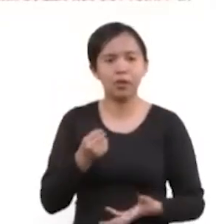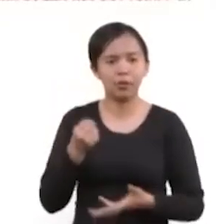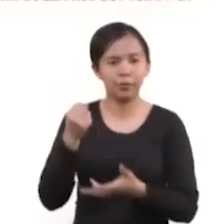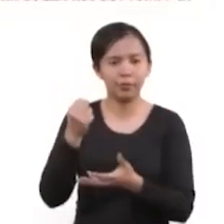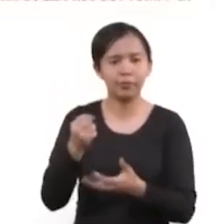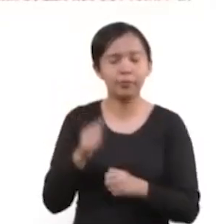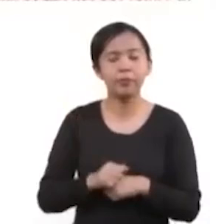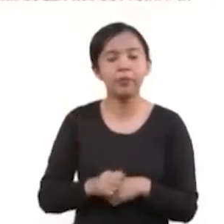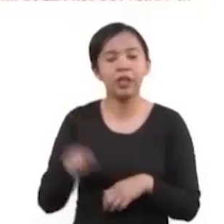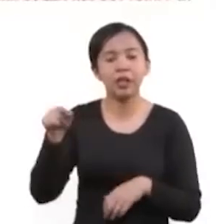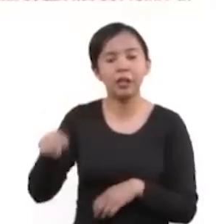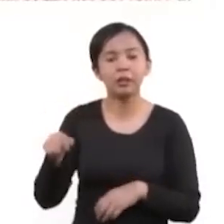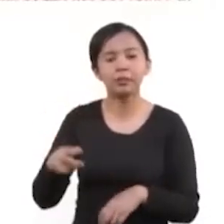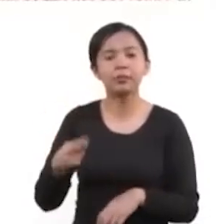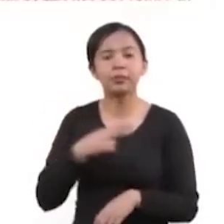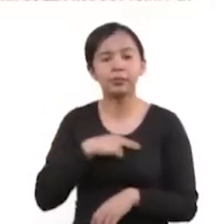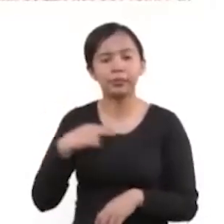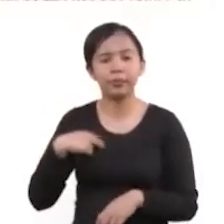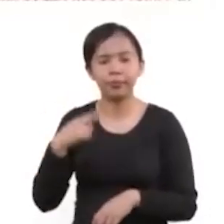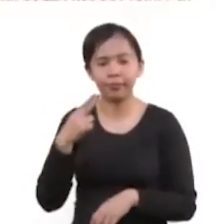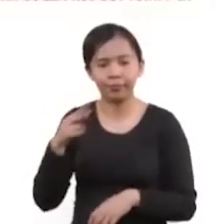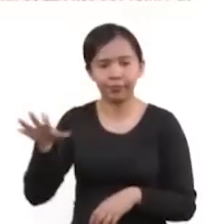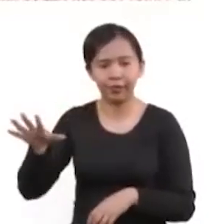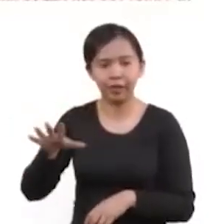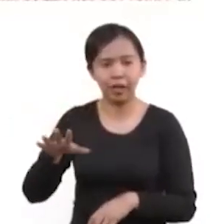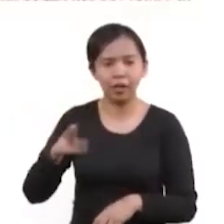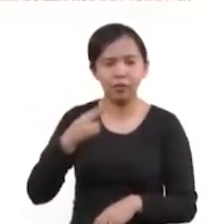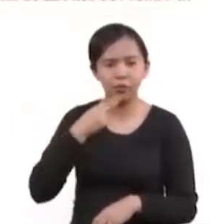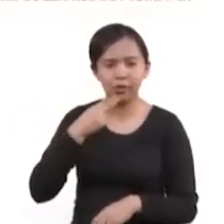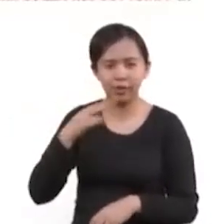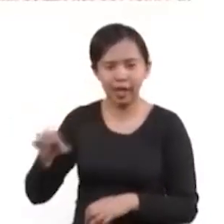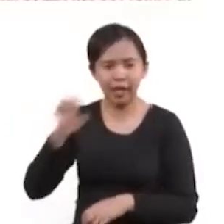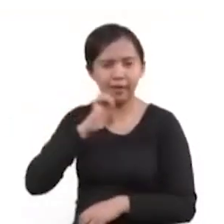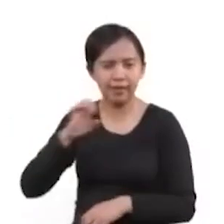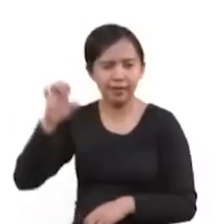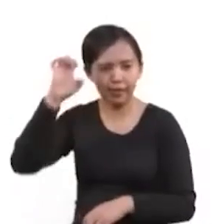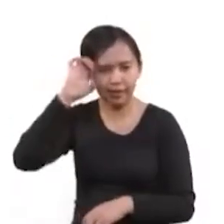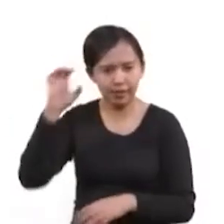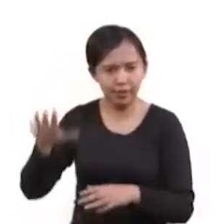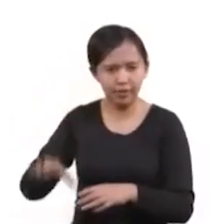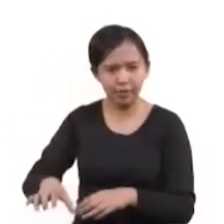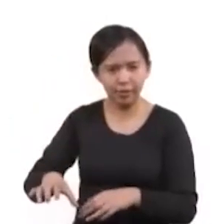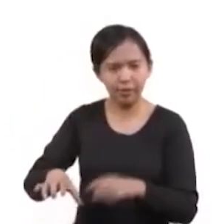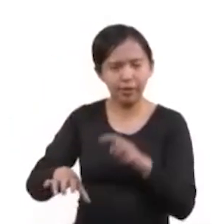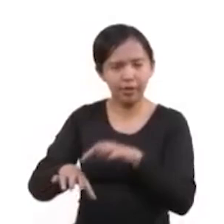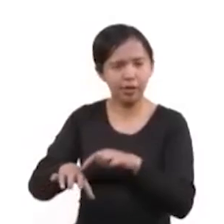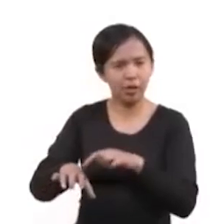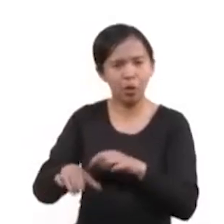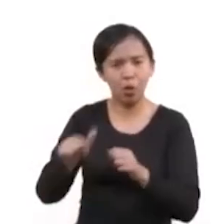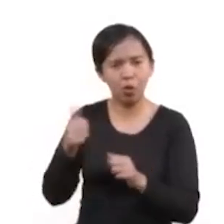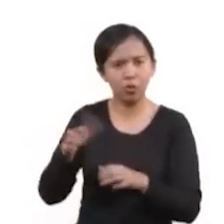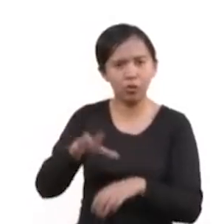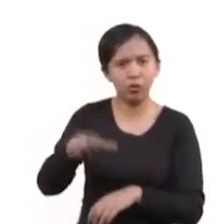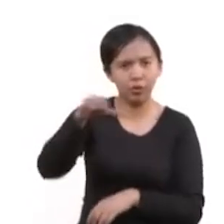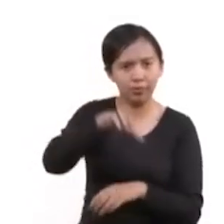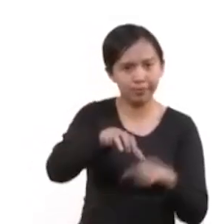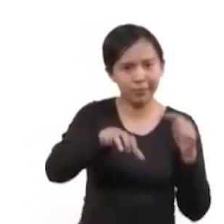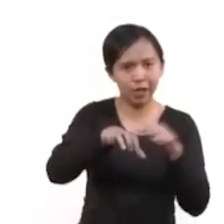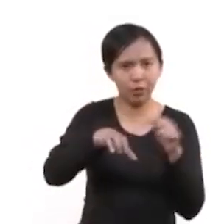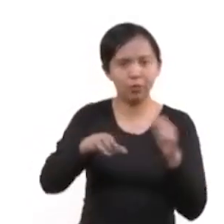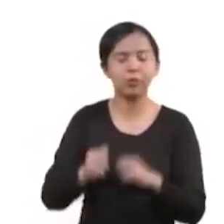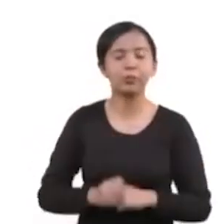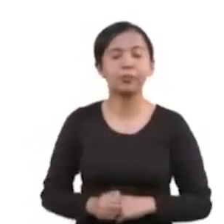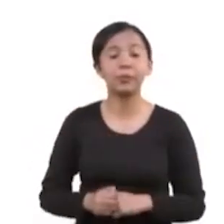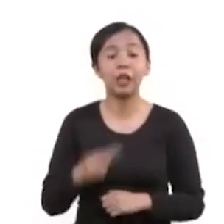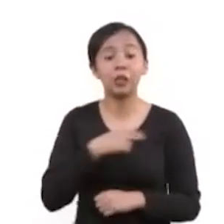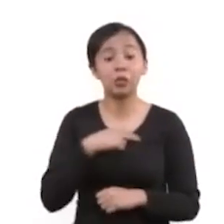se denomina patio hotel, y lo que es el estacionamiento. Adelante. Aquí vemos los avances